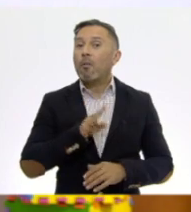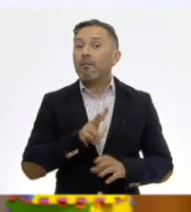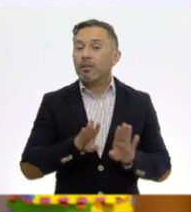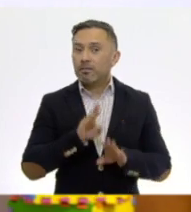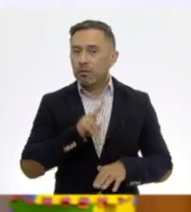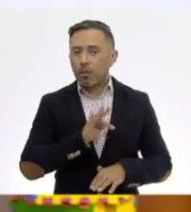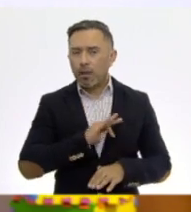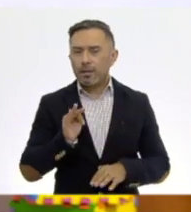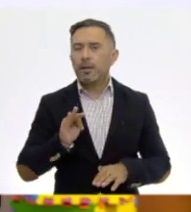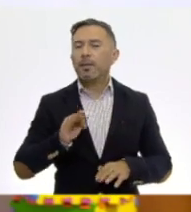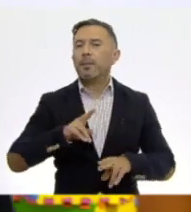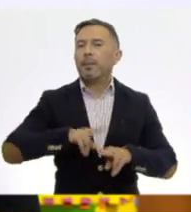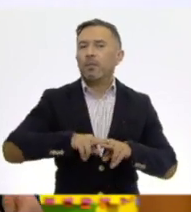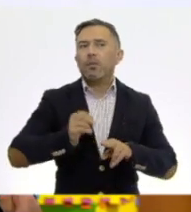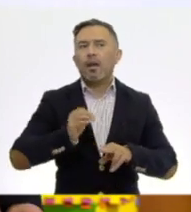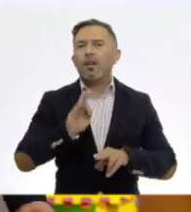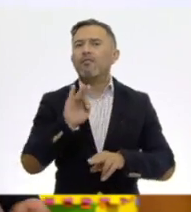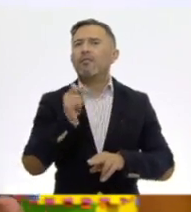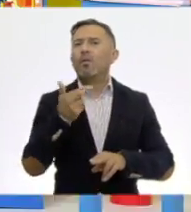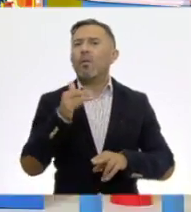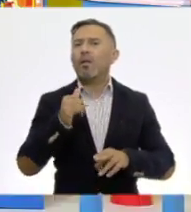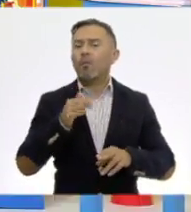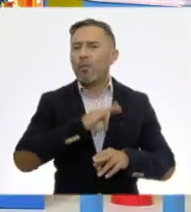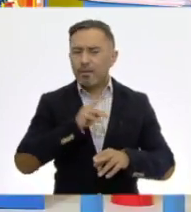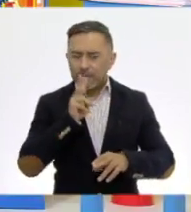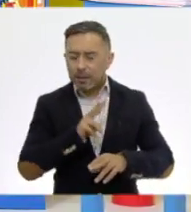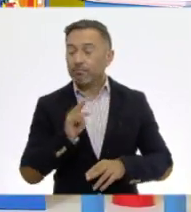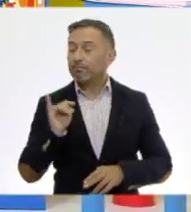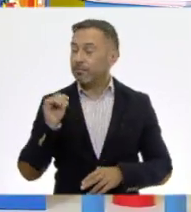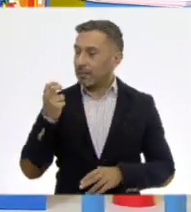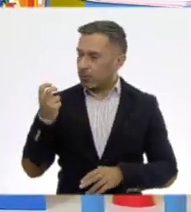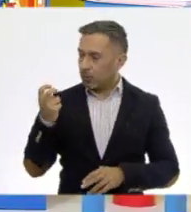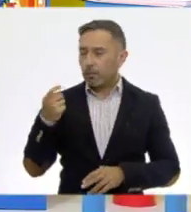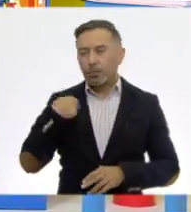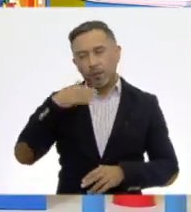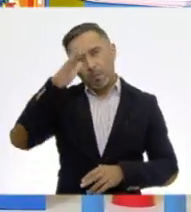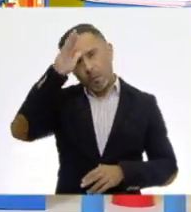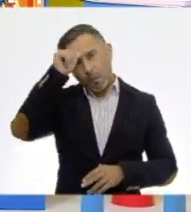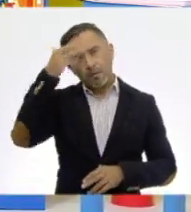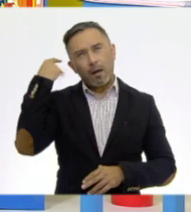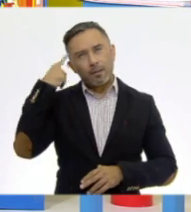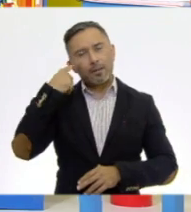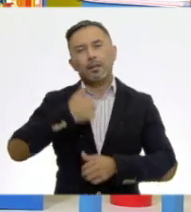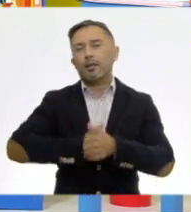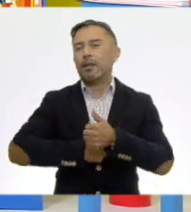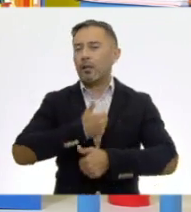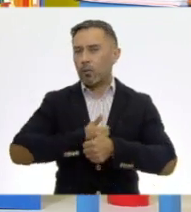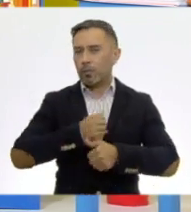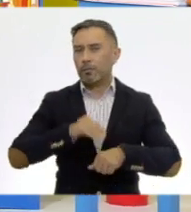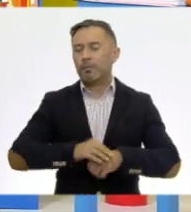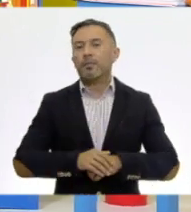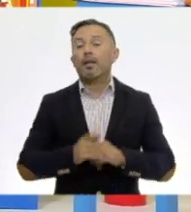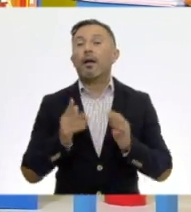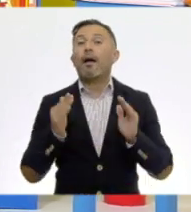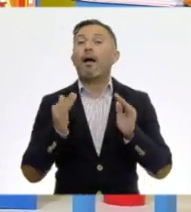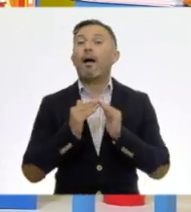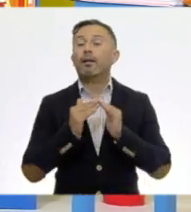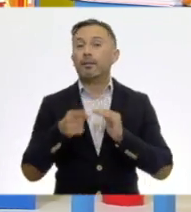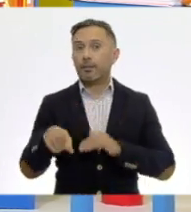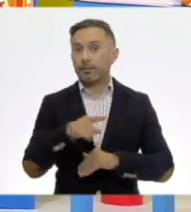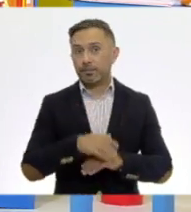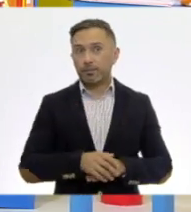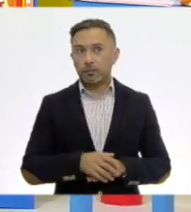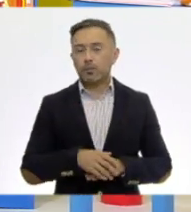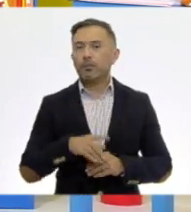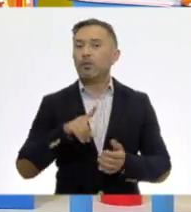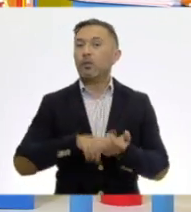con palitos figuras geométricas? Sí, exacto. Y recuerdo un reto que también ya habías puesto. En casa, entonces, con